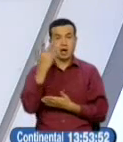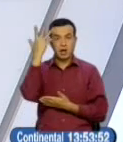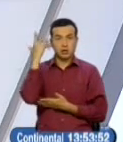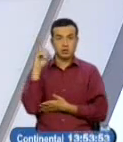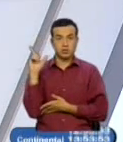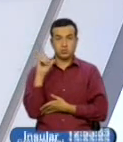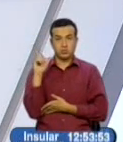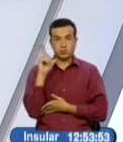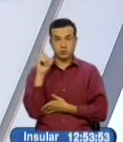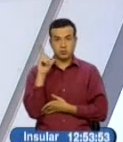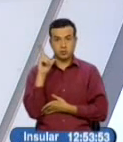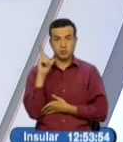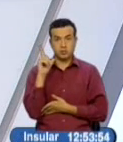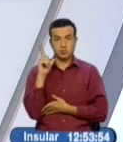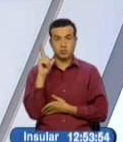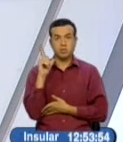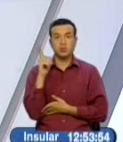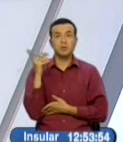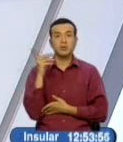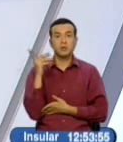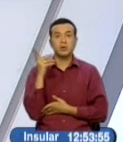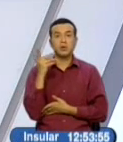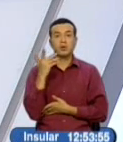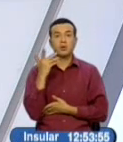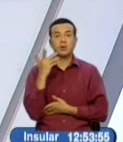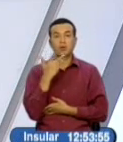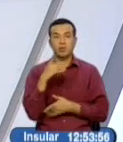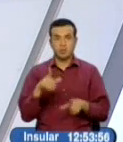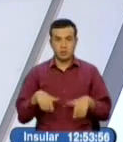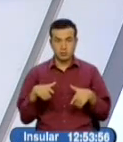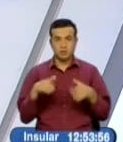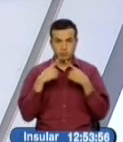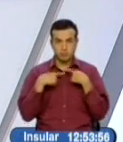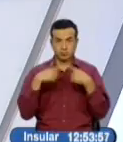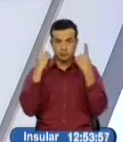lunes fue presentada por el presidente Lenín Moreno.